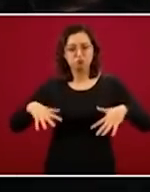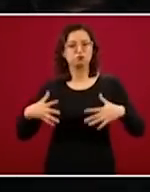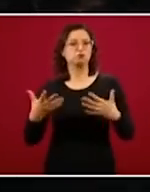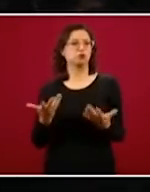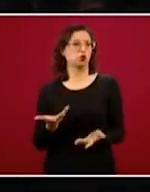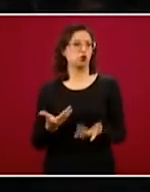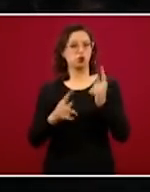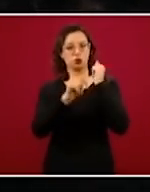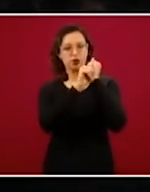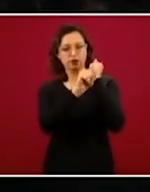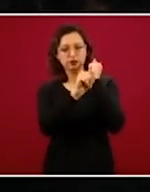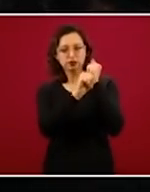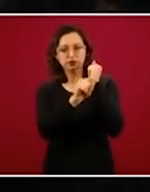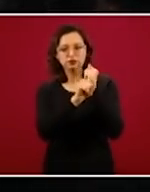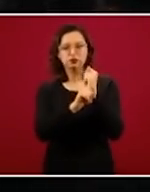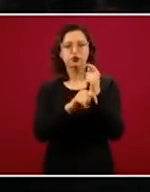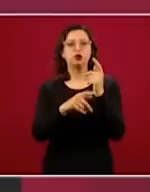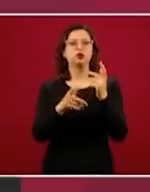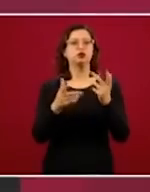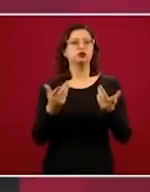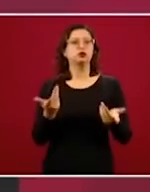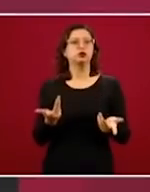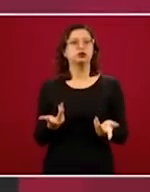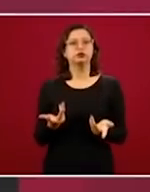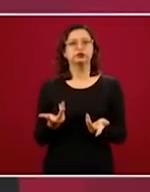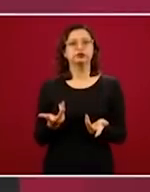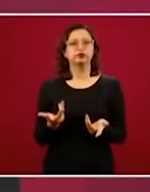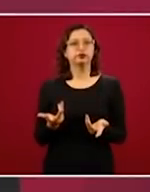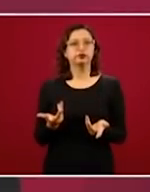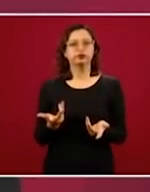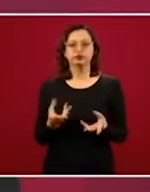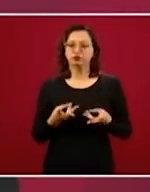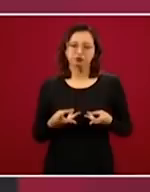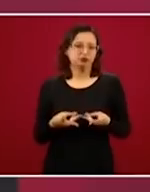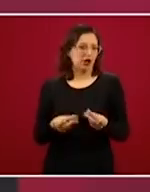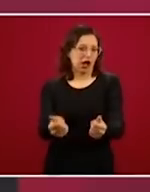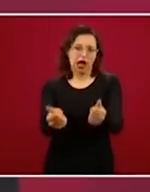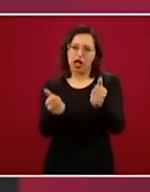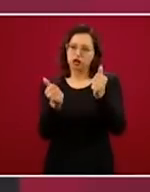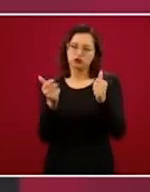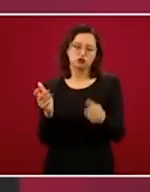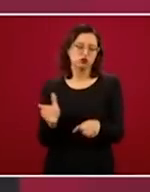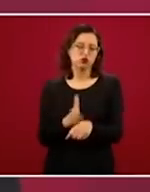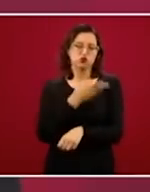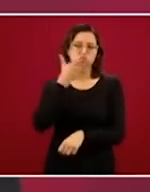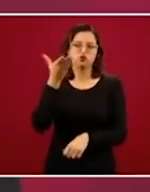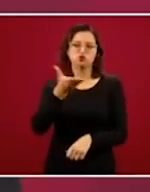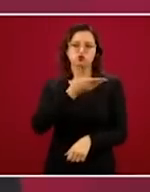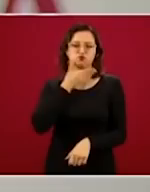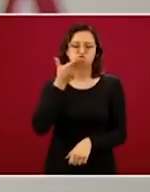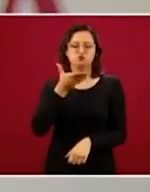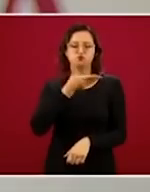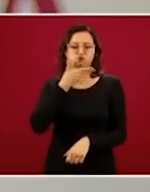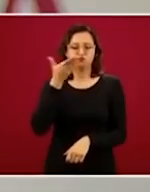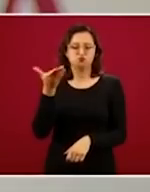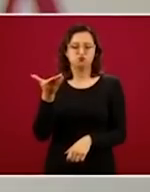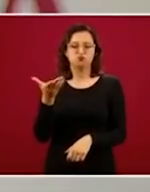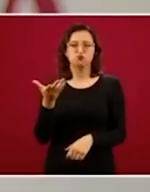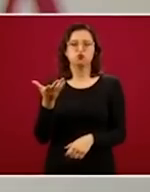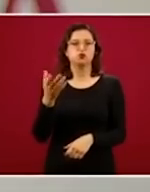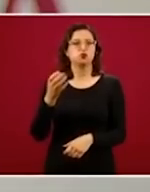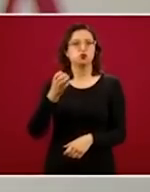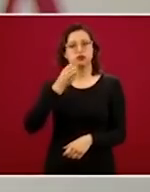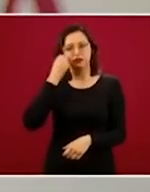pasaje para los gastos que se tienen en la